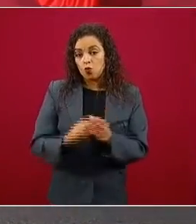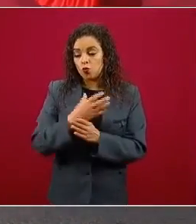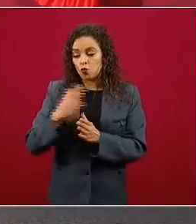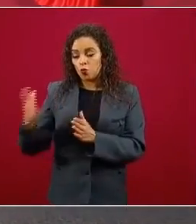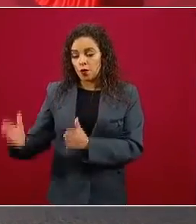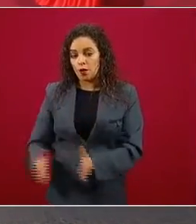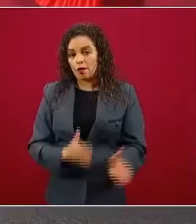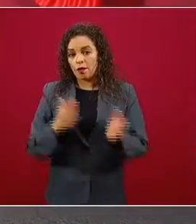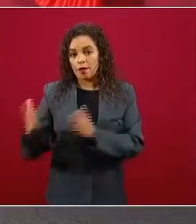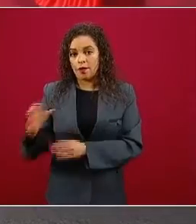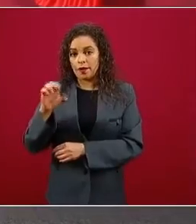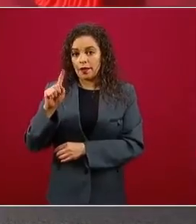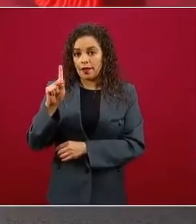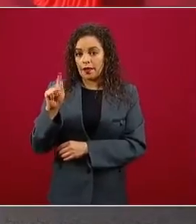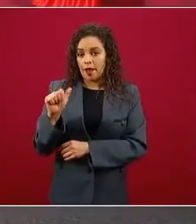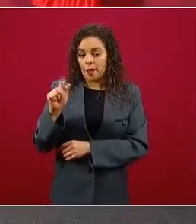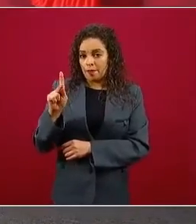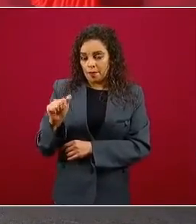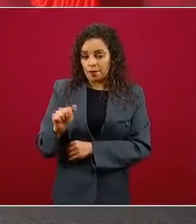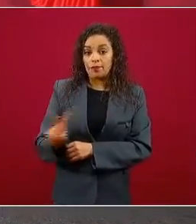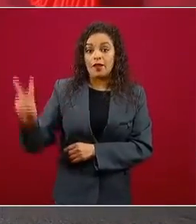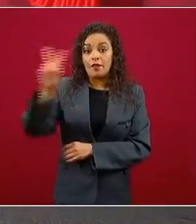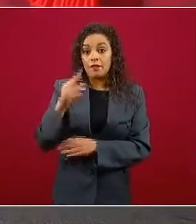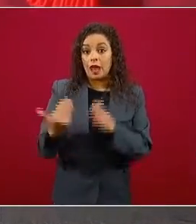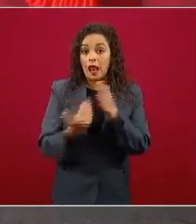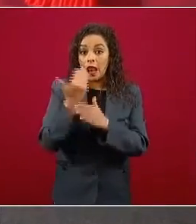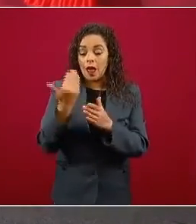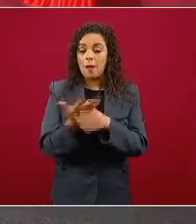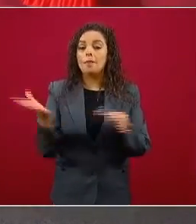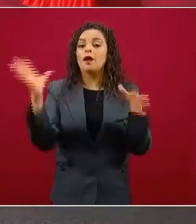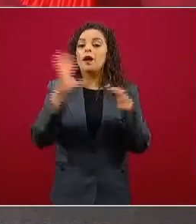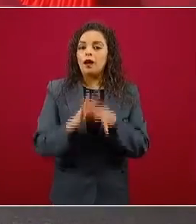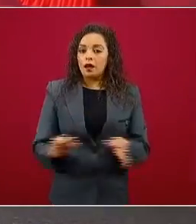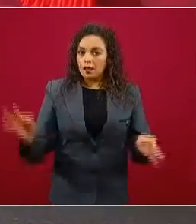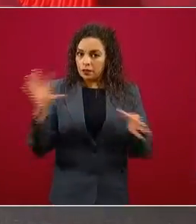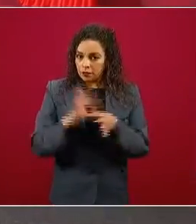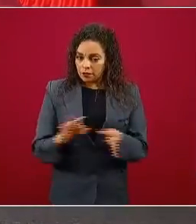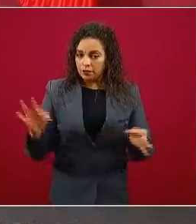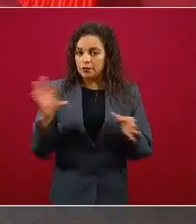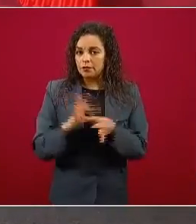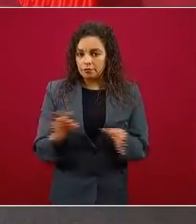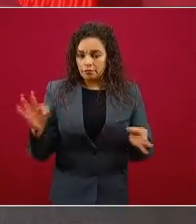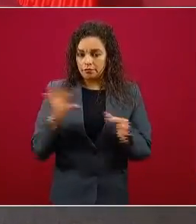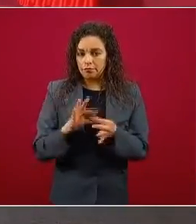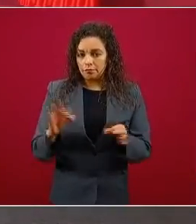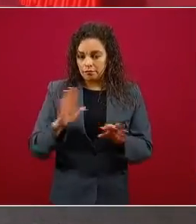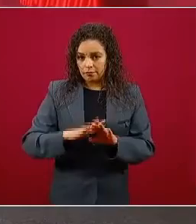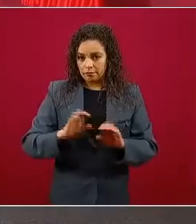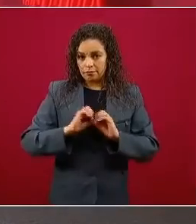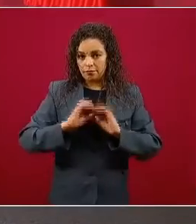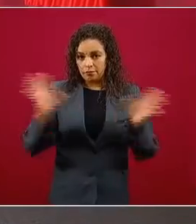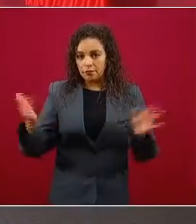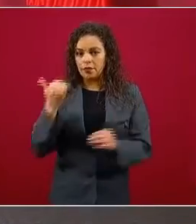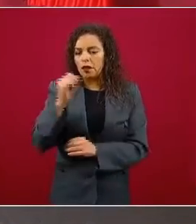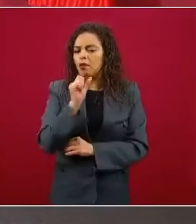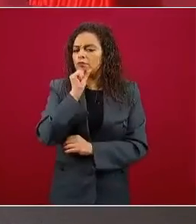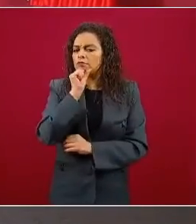el viernes, en la mañana y desde luego en la tarde